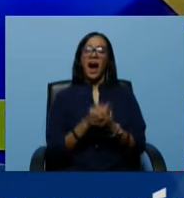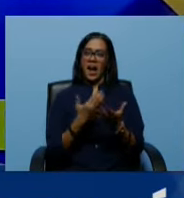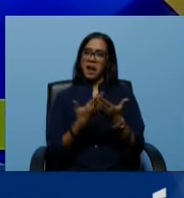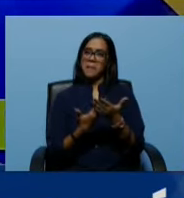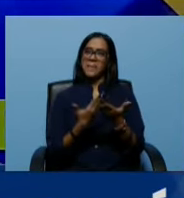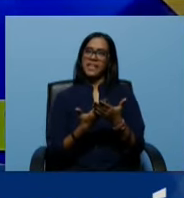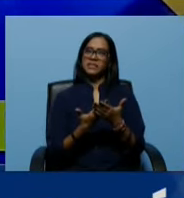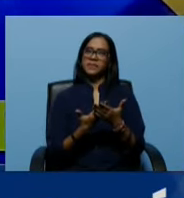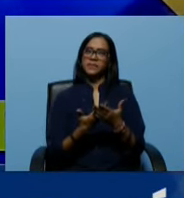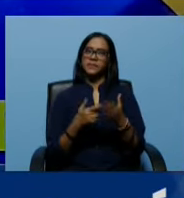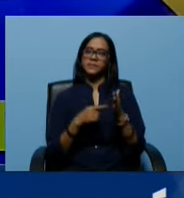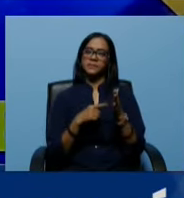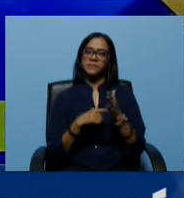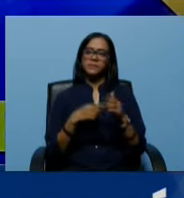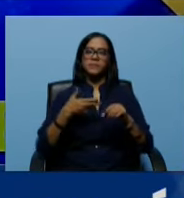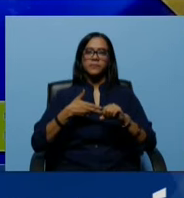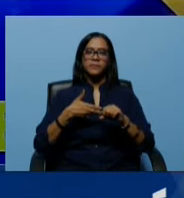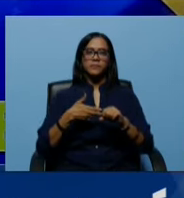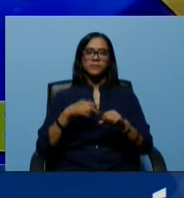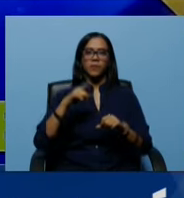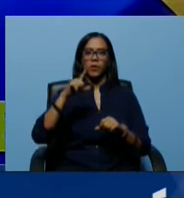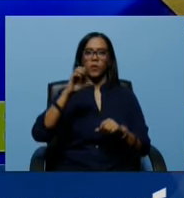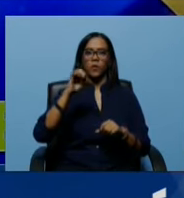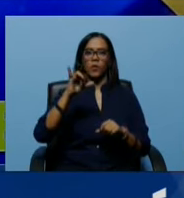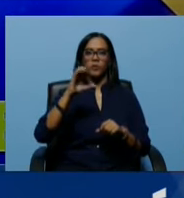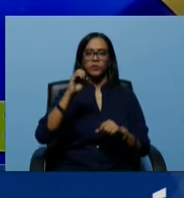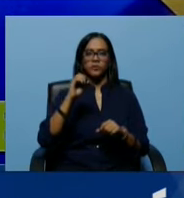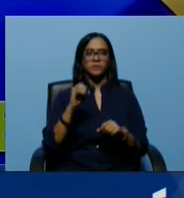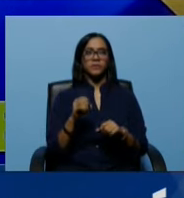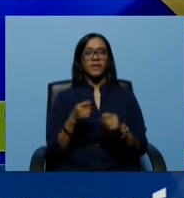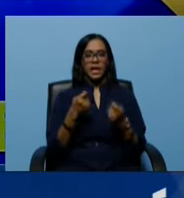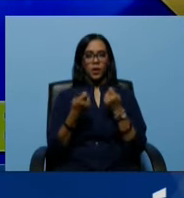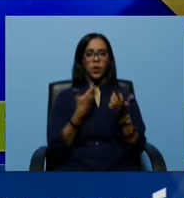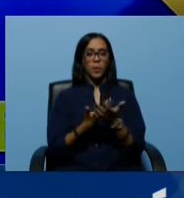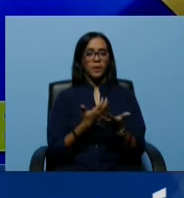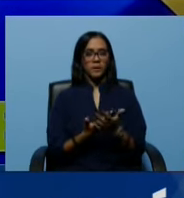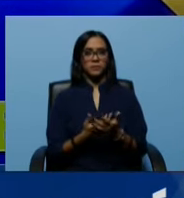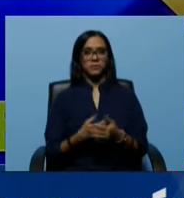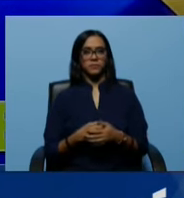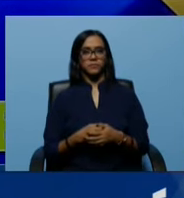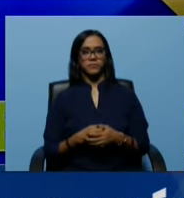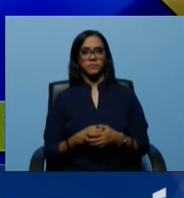metabolismo petrolero. Juan Carlos Loyo, que es economista.